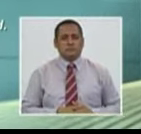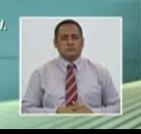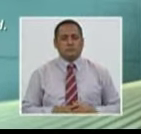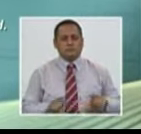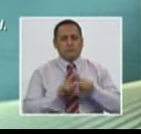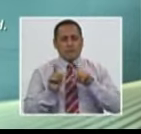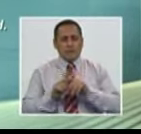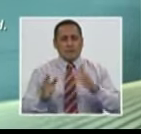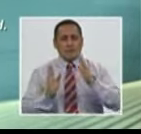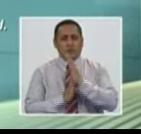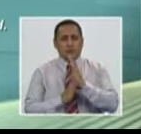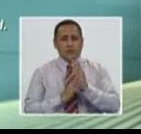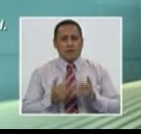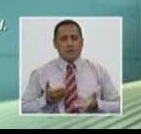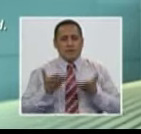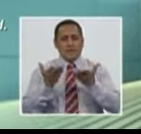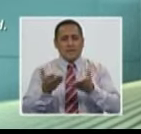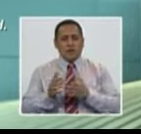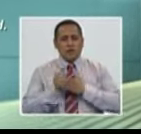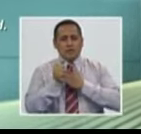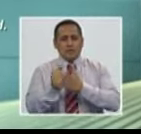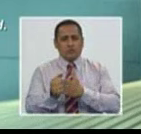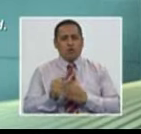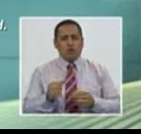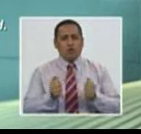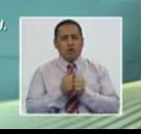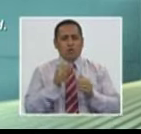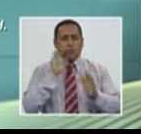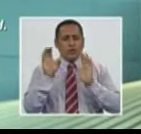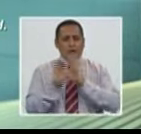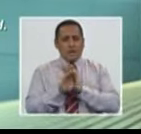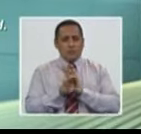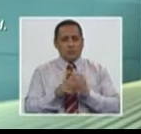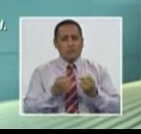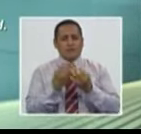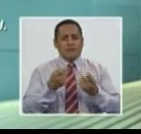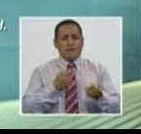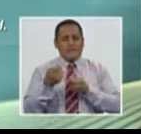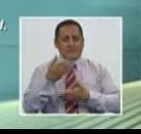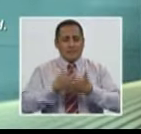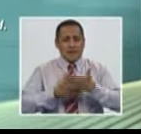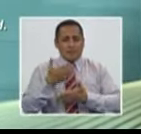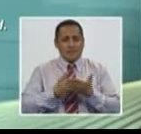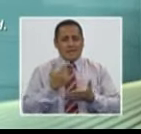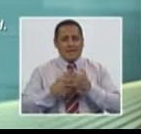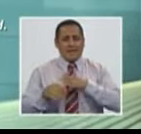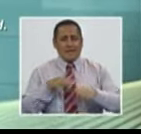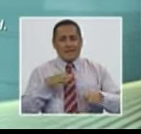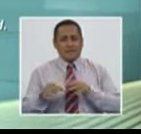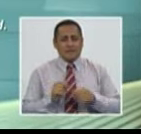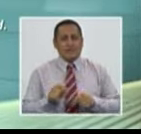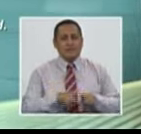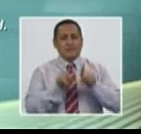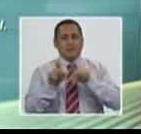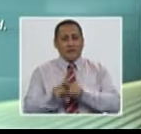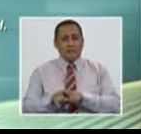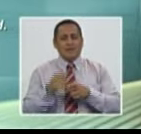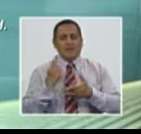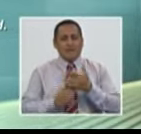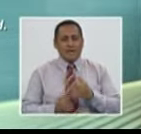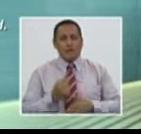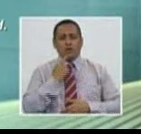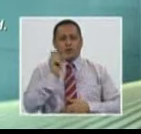la defensoría del pueblo brinda orientación Como por ejemplo los trámites que deben hacer e incluso